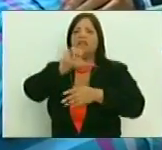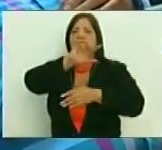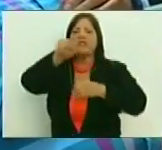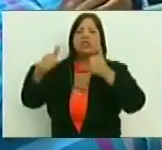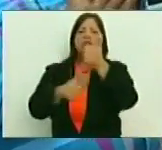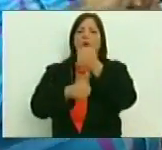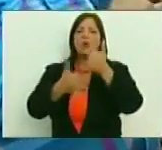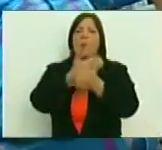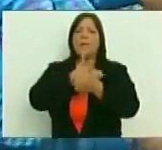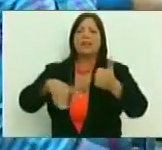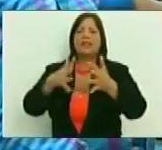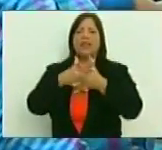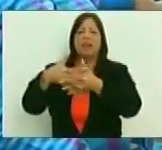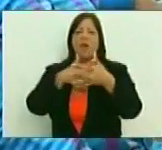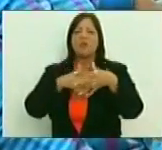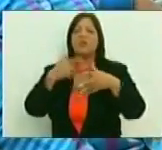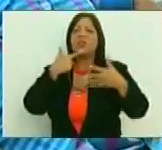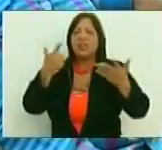más de todo eso.